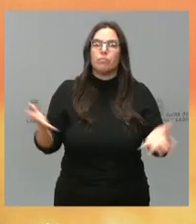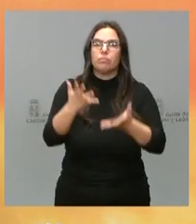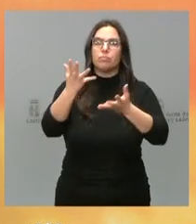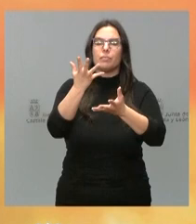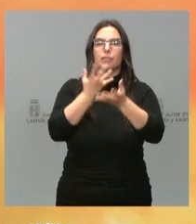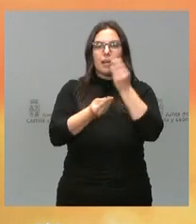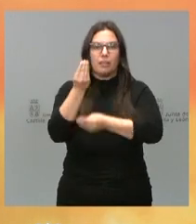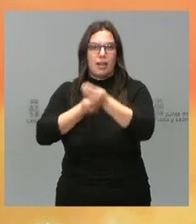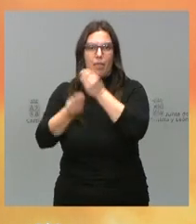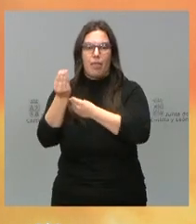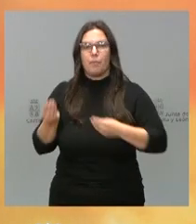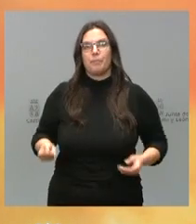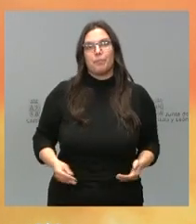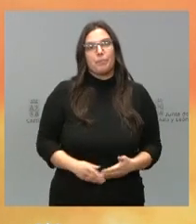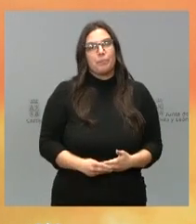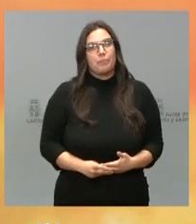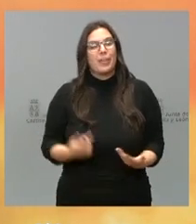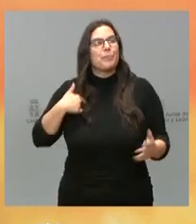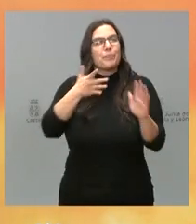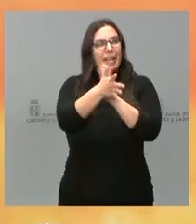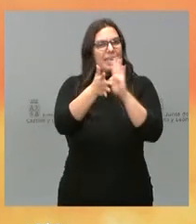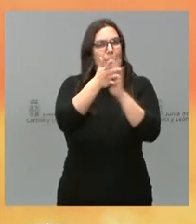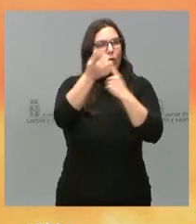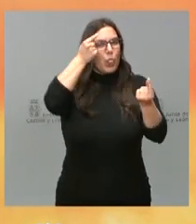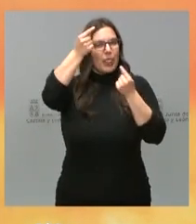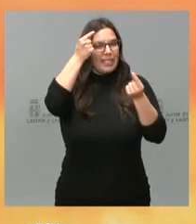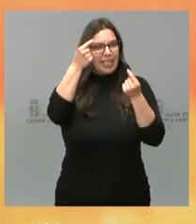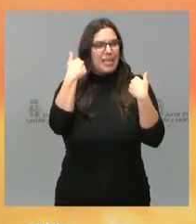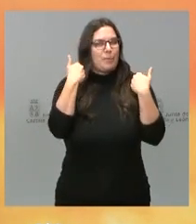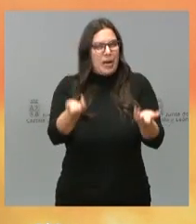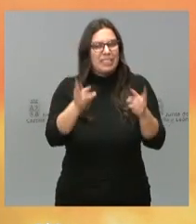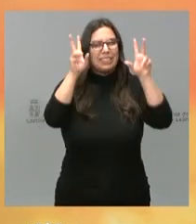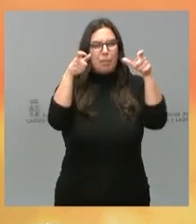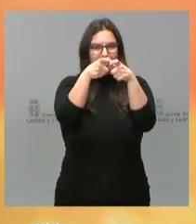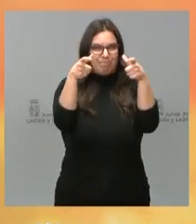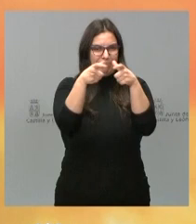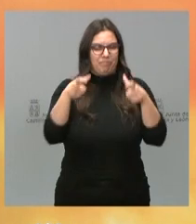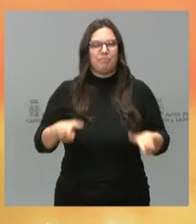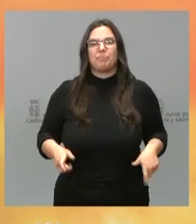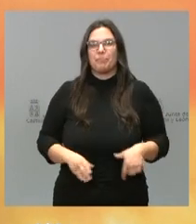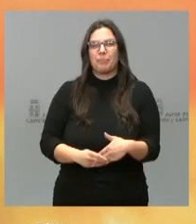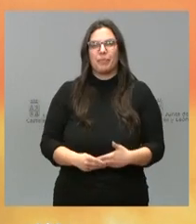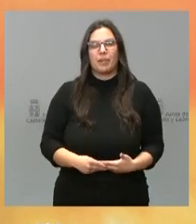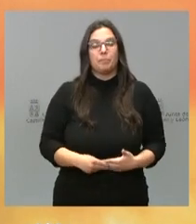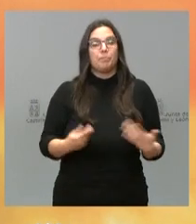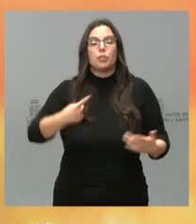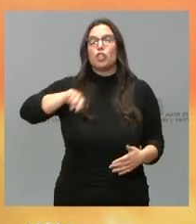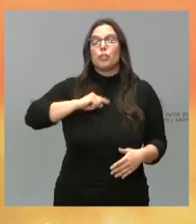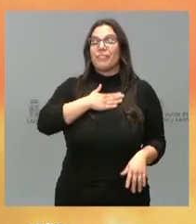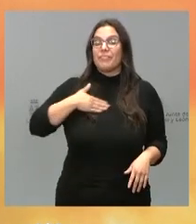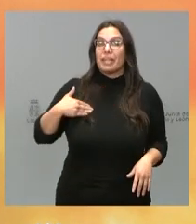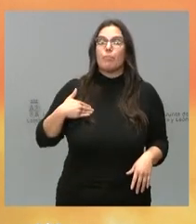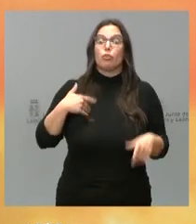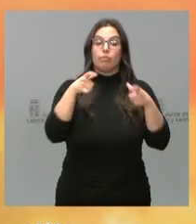de la natalidad les voy a explicar con más detalle este Bono nacimiento lo que pretendemos es que